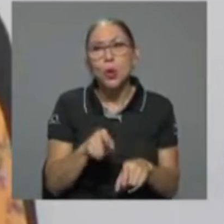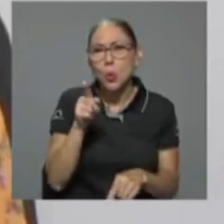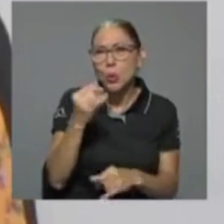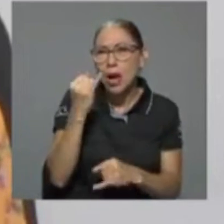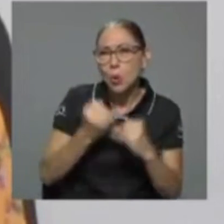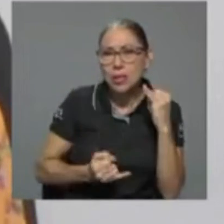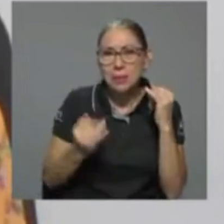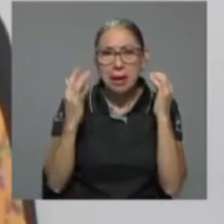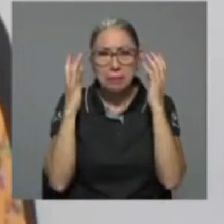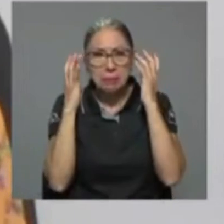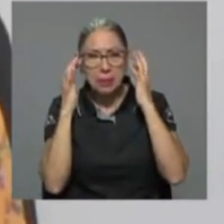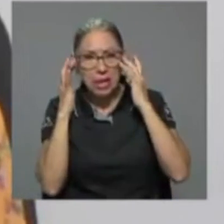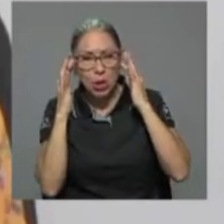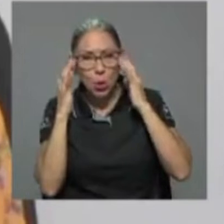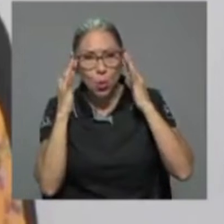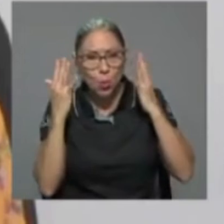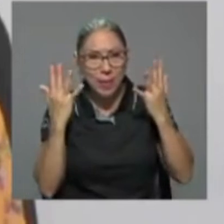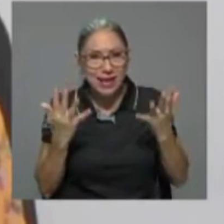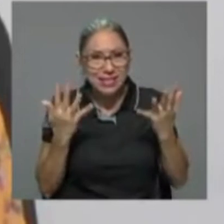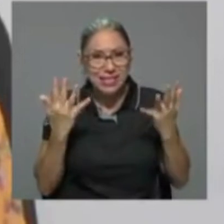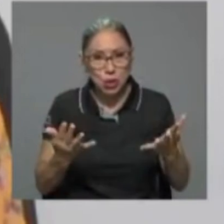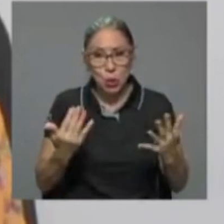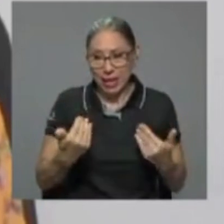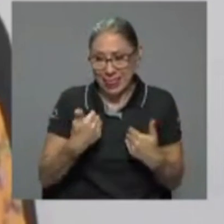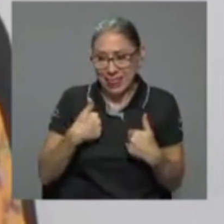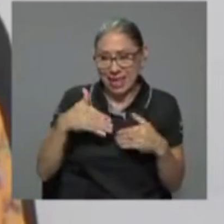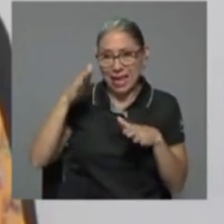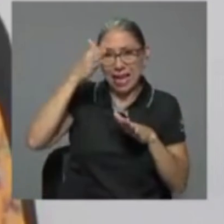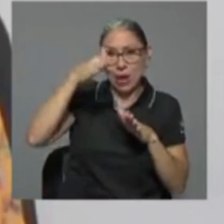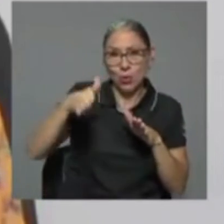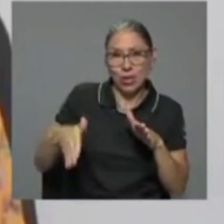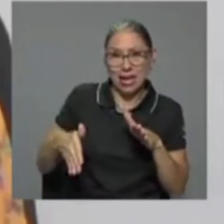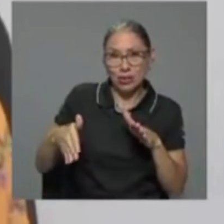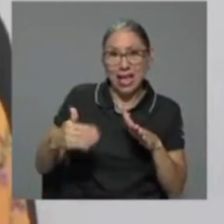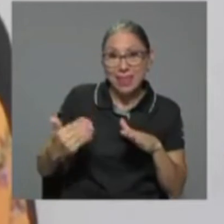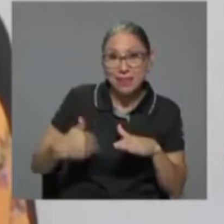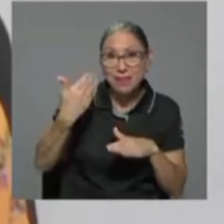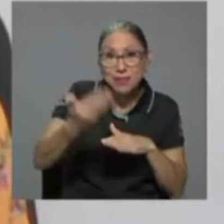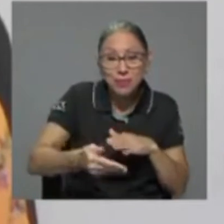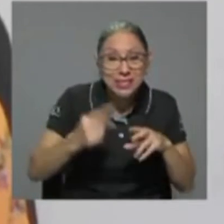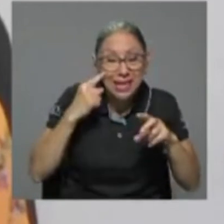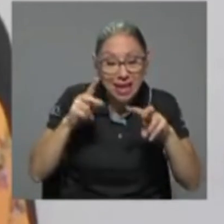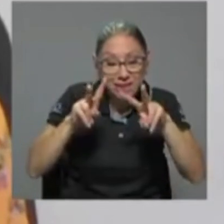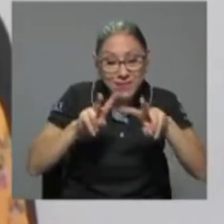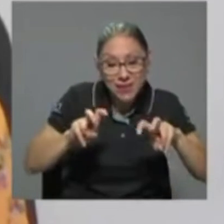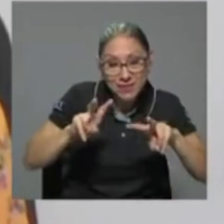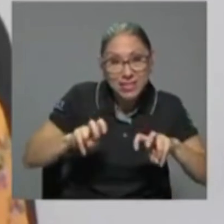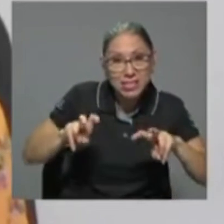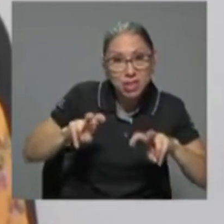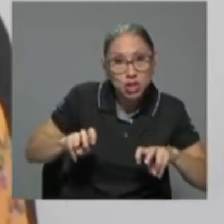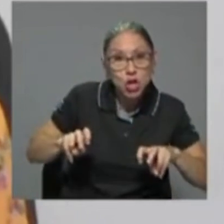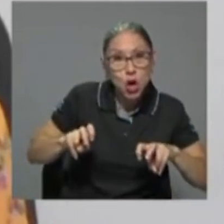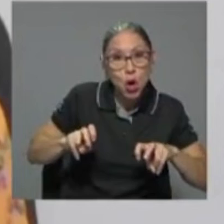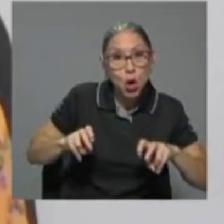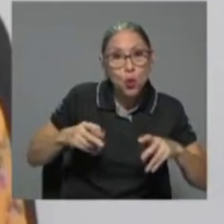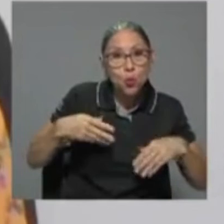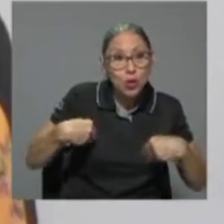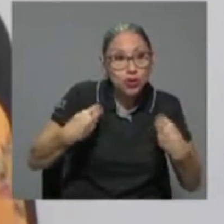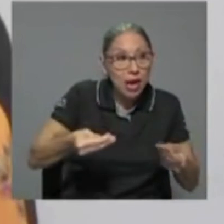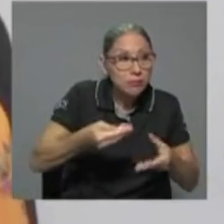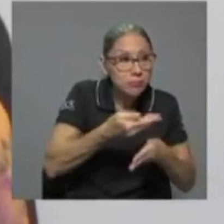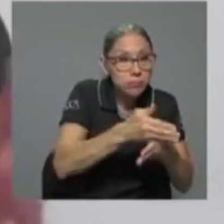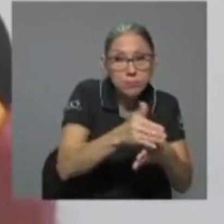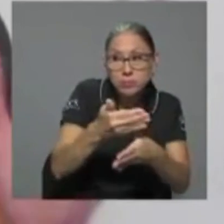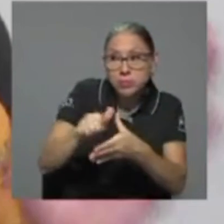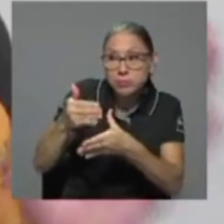digamos, que encuentra la Contraloría a partir de la revisión de la liquidación del presupuesto de la República,